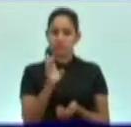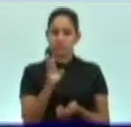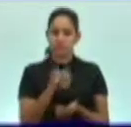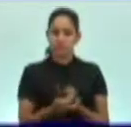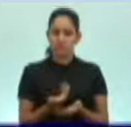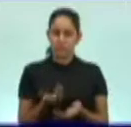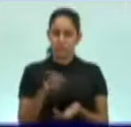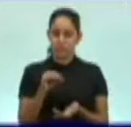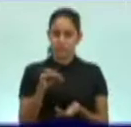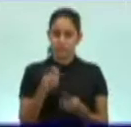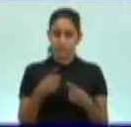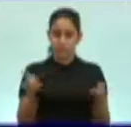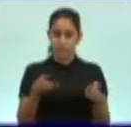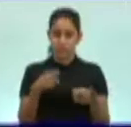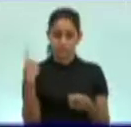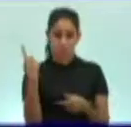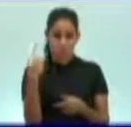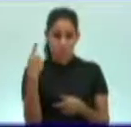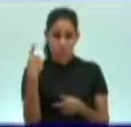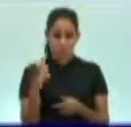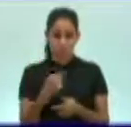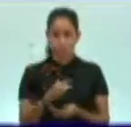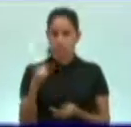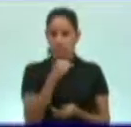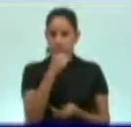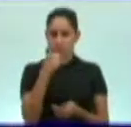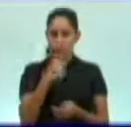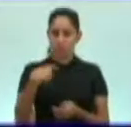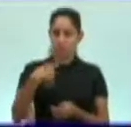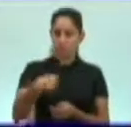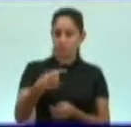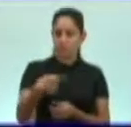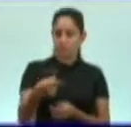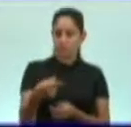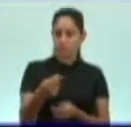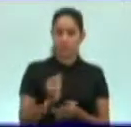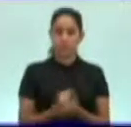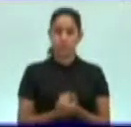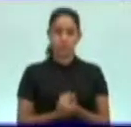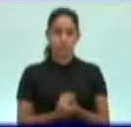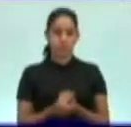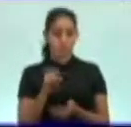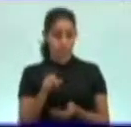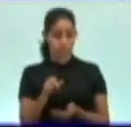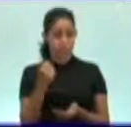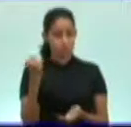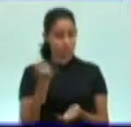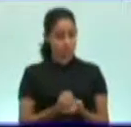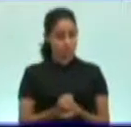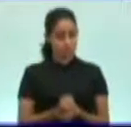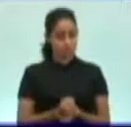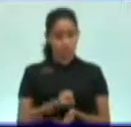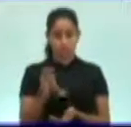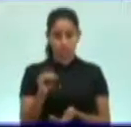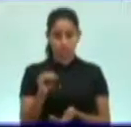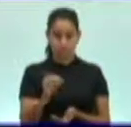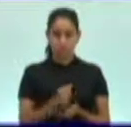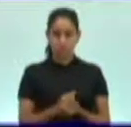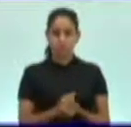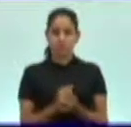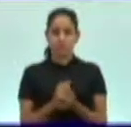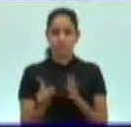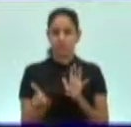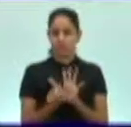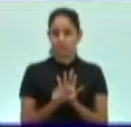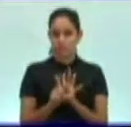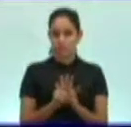himno de Bayamo se entonará todos los días. Así lo establece, reitero, la